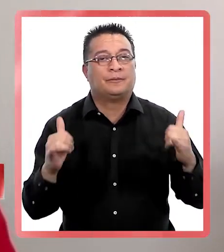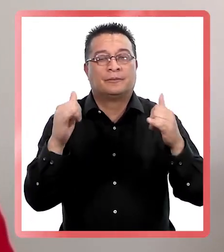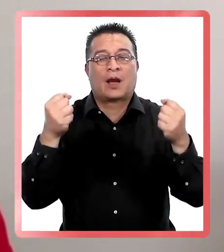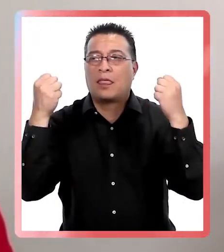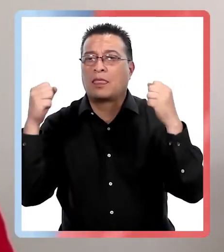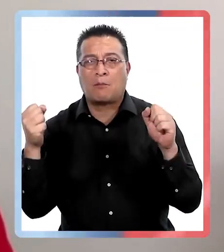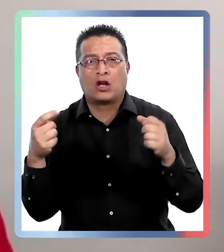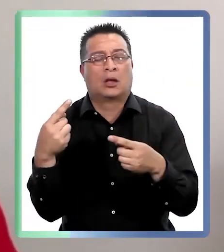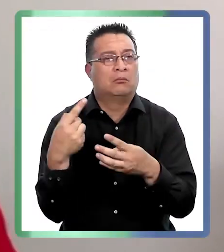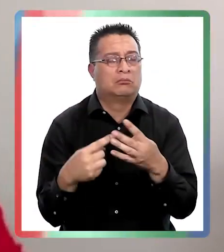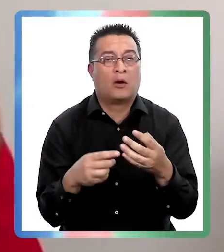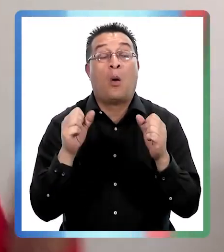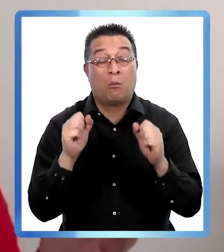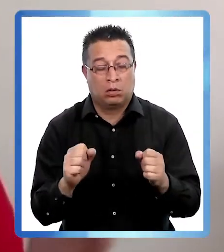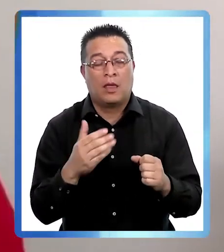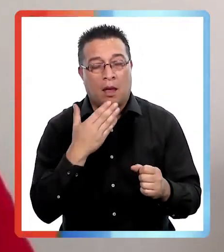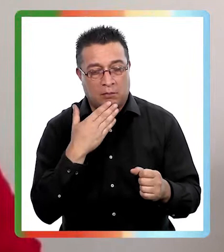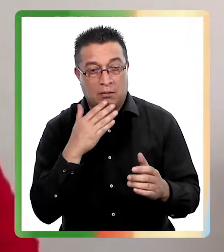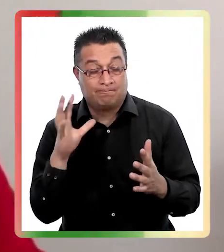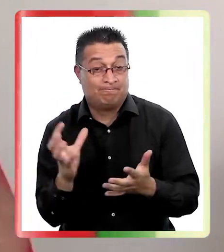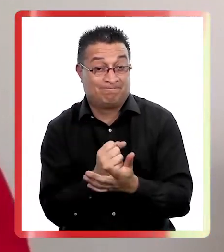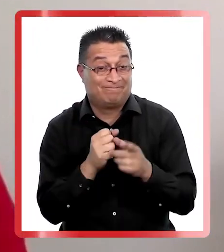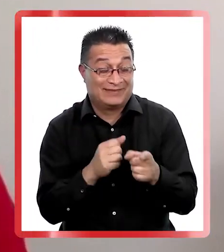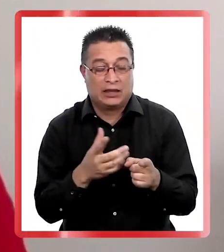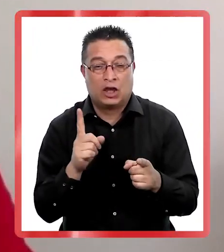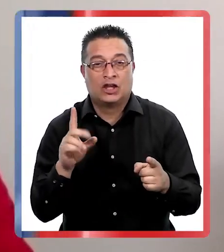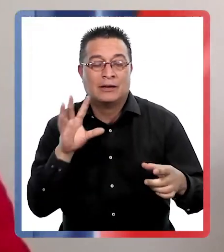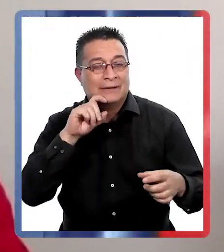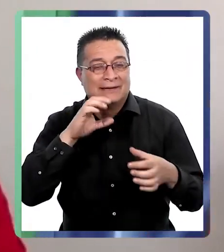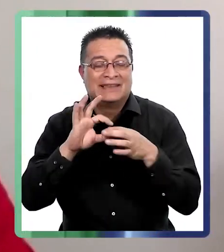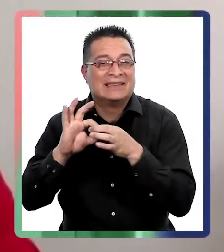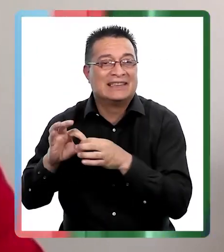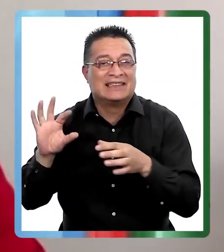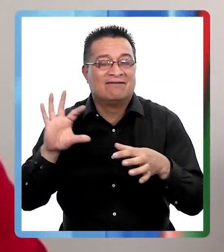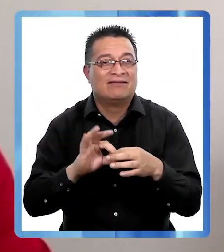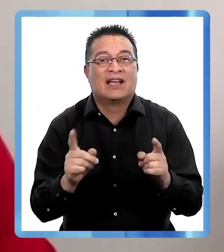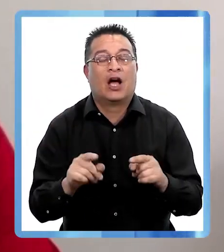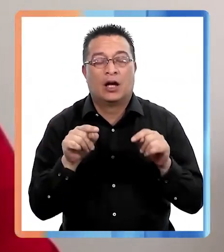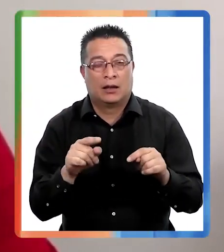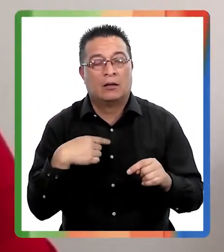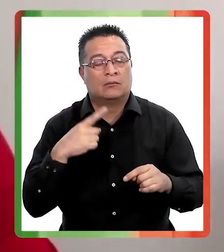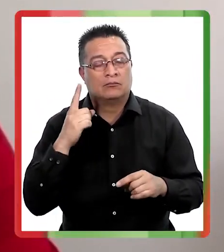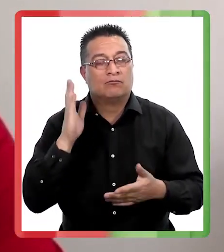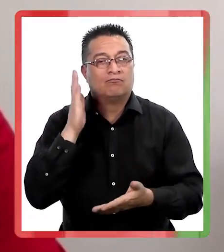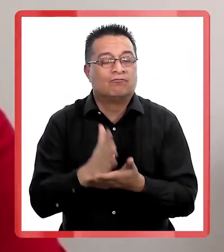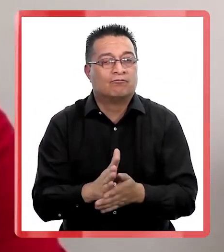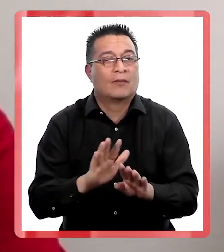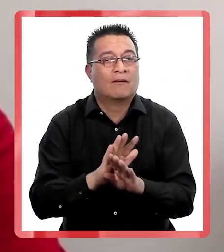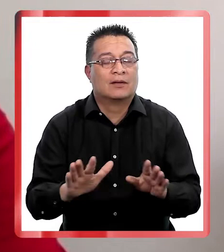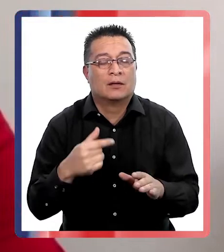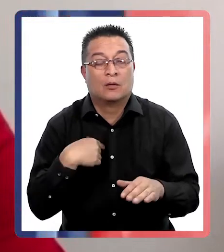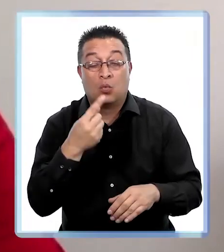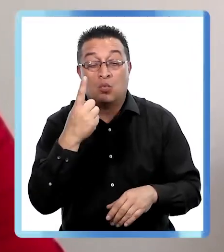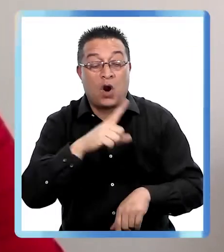hacer deporte. Y también esperamos que esto en realidad no implique, realmente no implique, que dejemos de estar 1 hora,